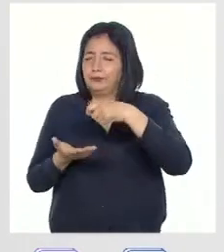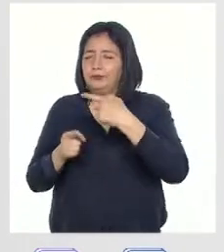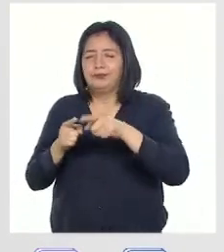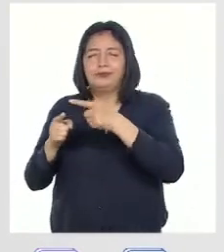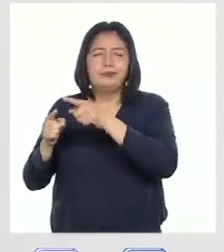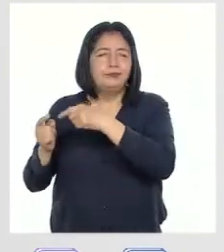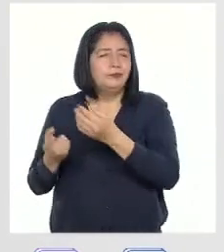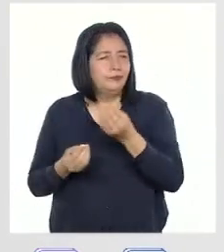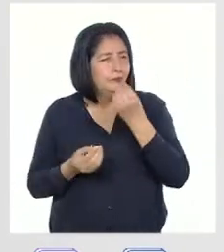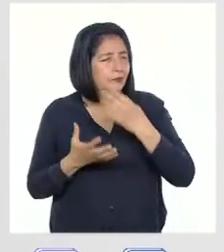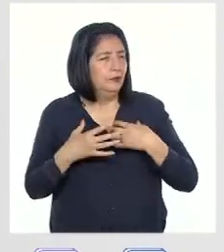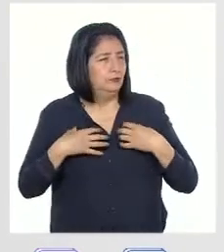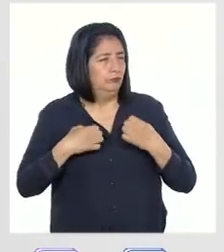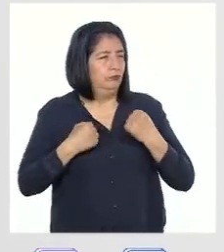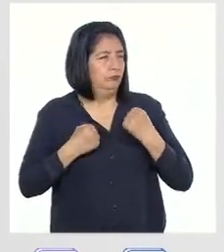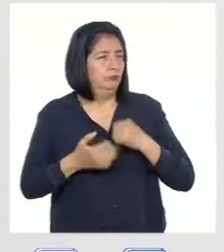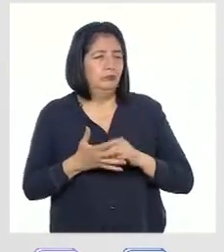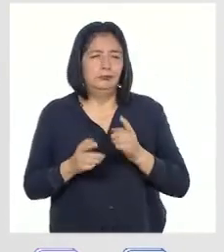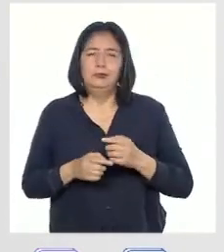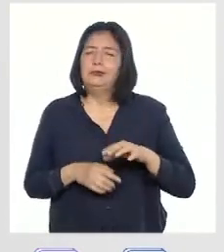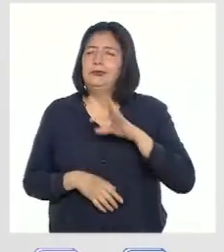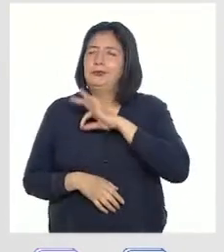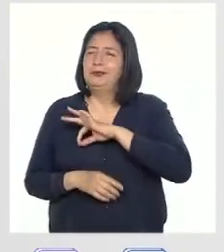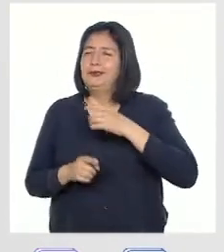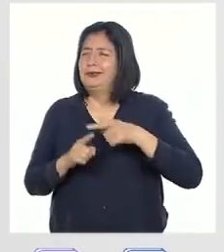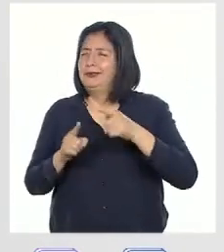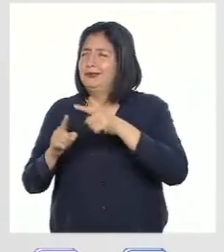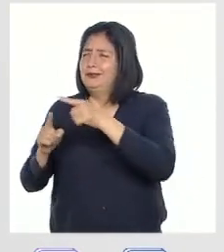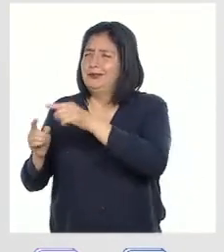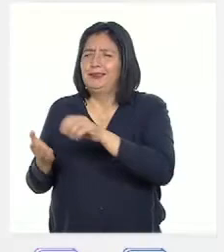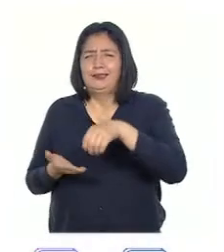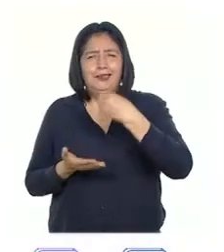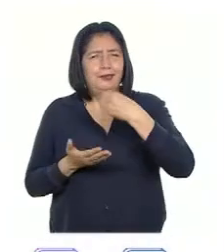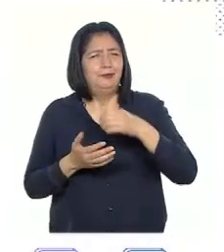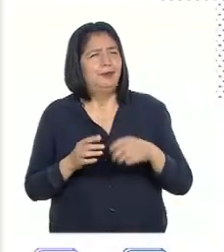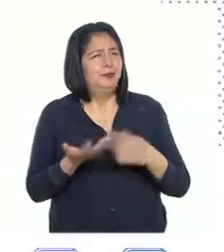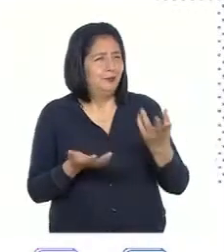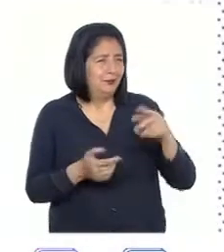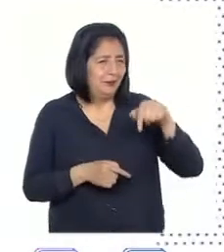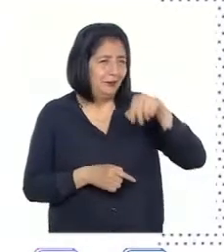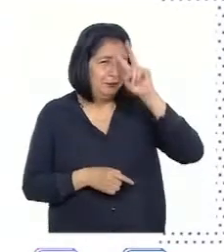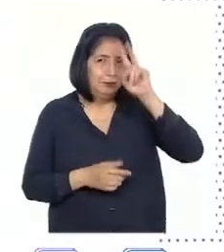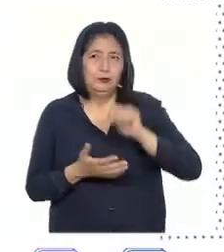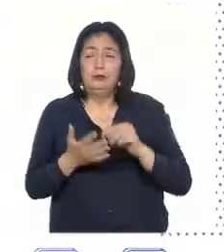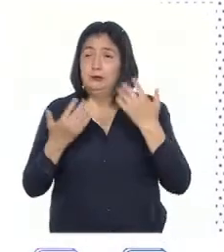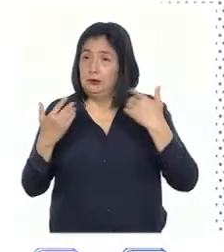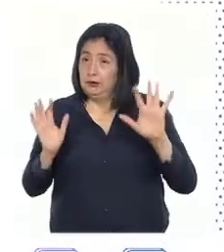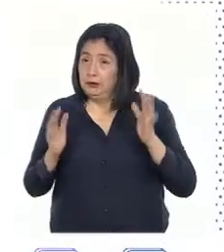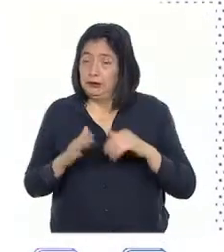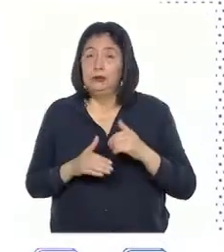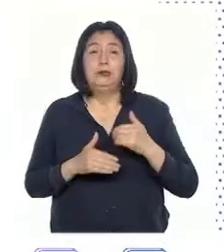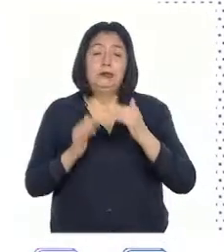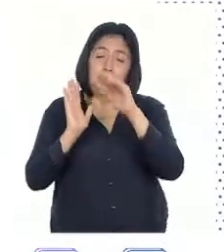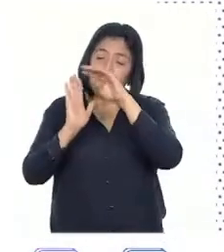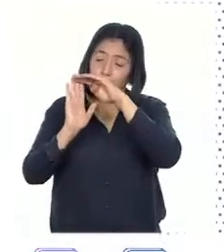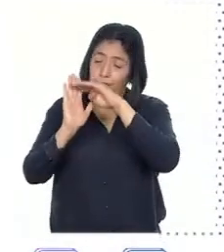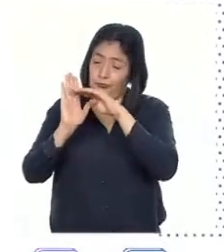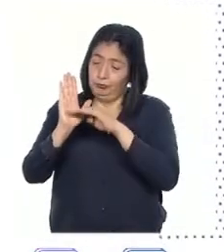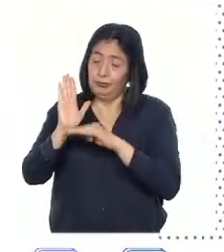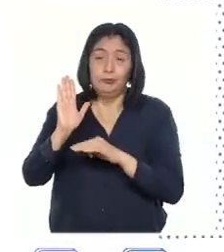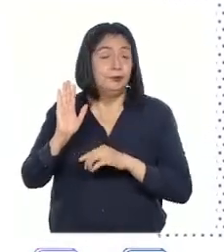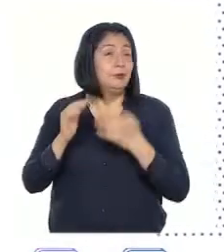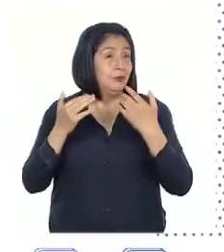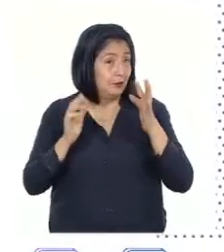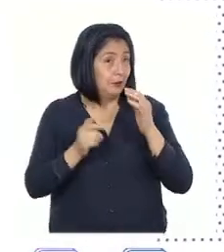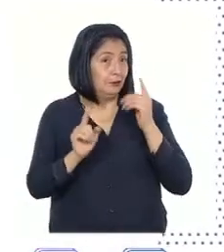variados y nutritivos y aprovechar la biodiversidad de alimentos que tenemos en el Perú. Luego de haber dado varios pasos para avanzar en nuestro